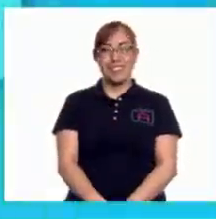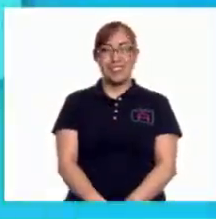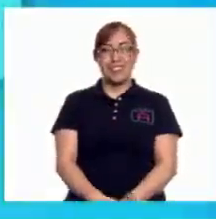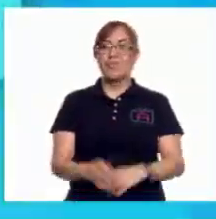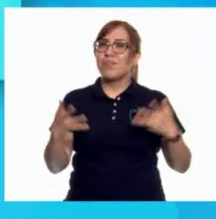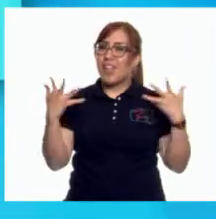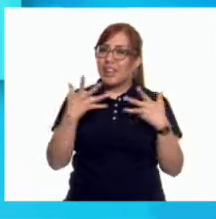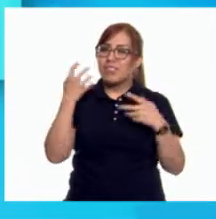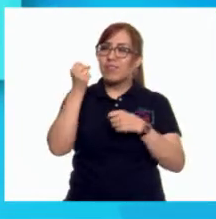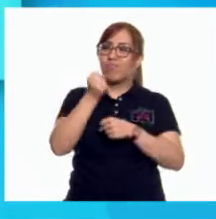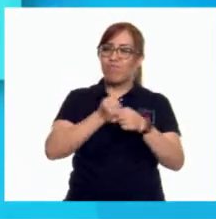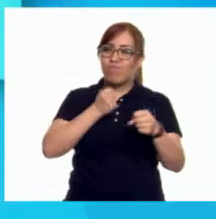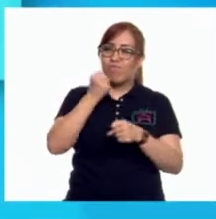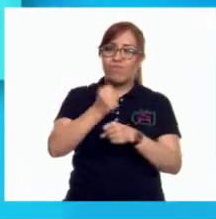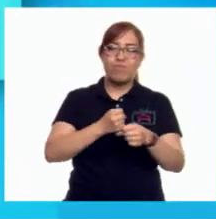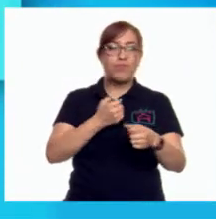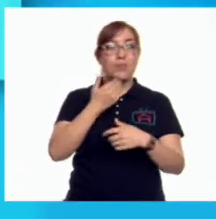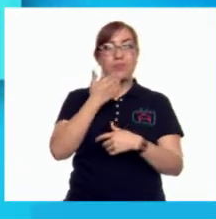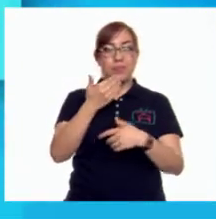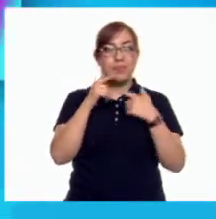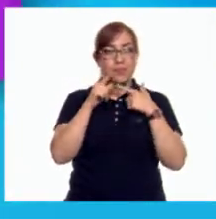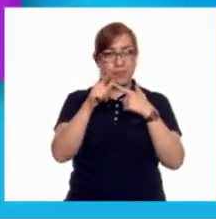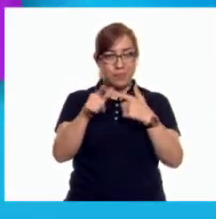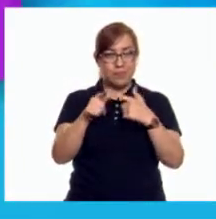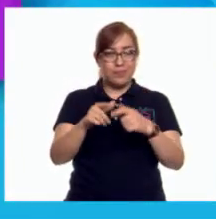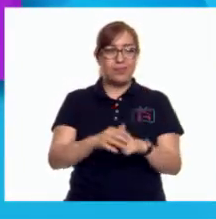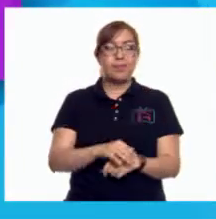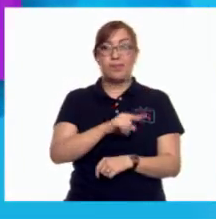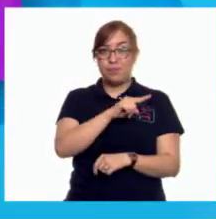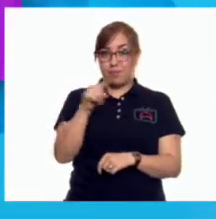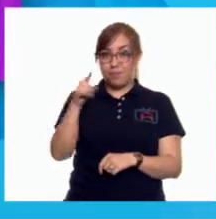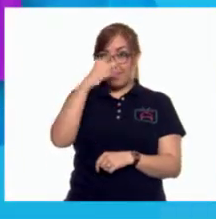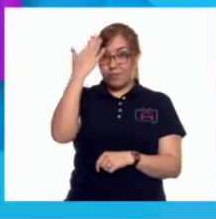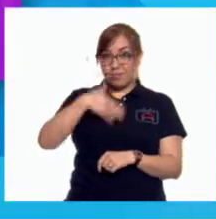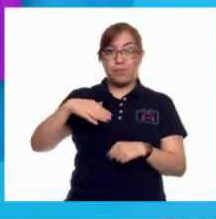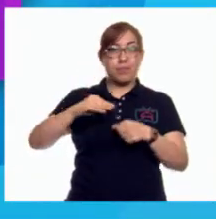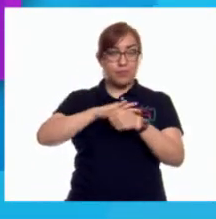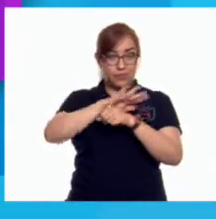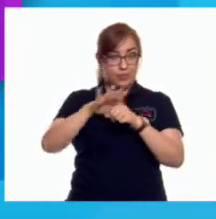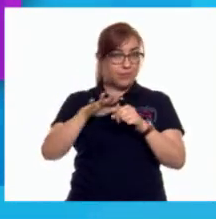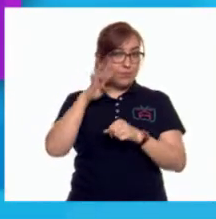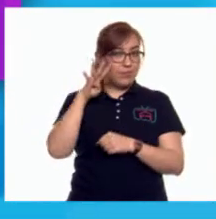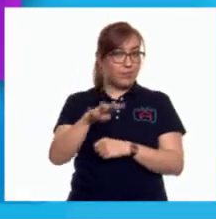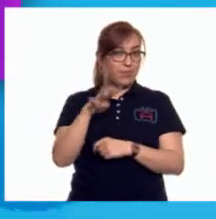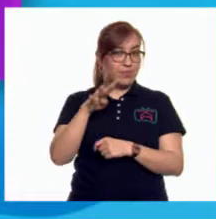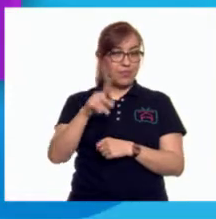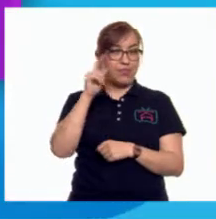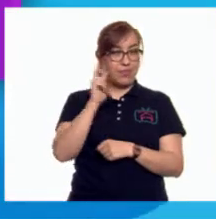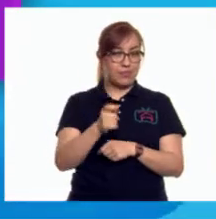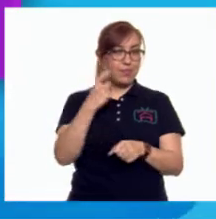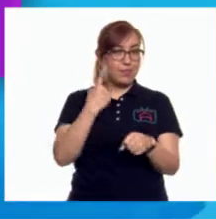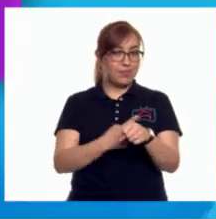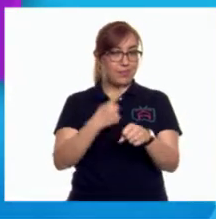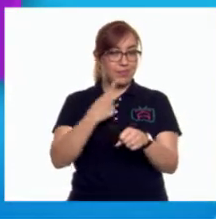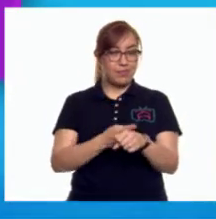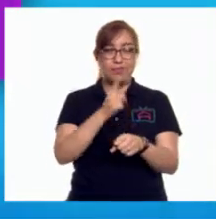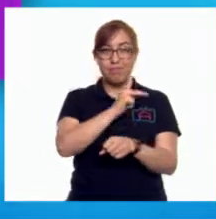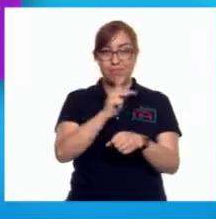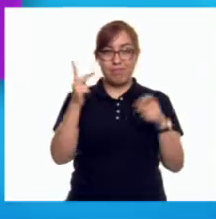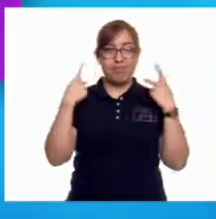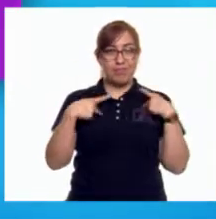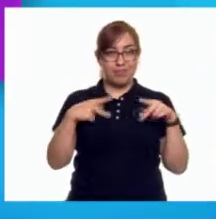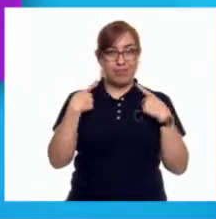Buenas prácticas para seguir adelante. Como todos sabemos, la COVID-19 es una enfermedad que se contagia muy fácilmente entre